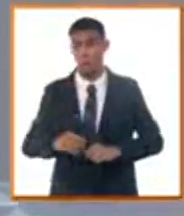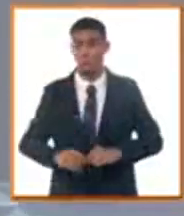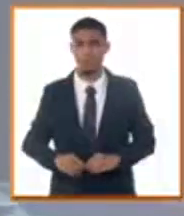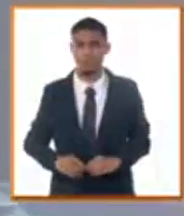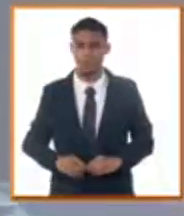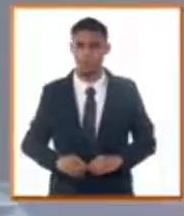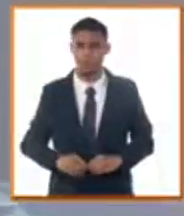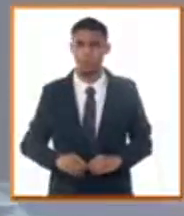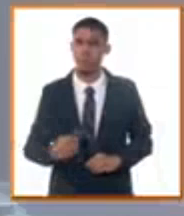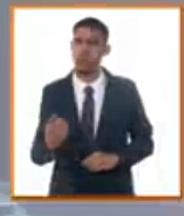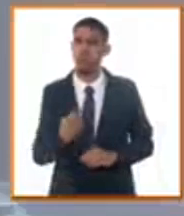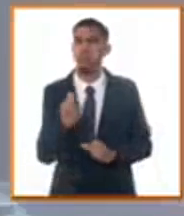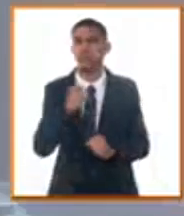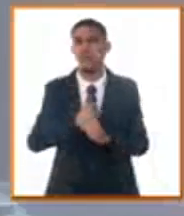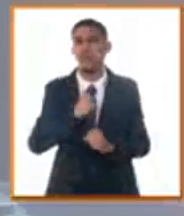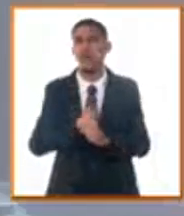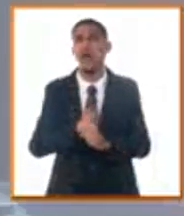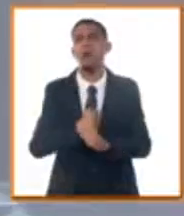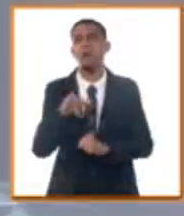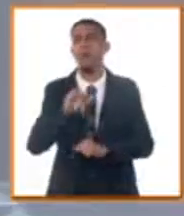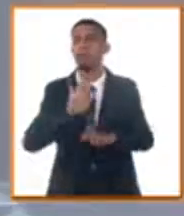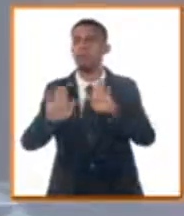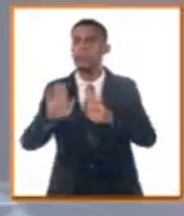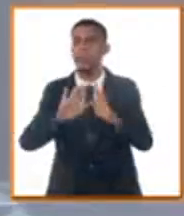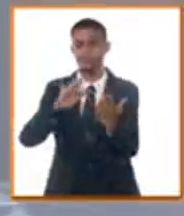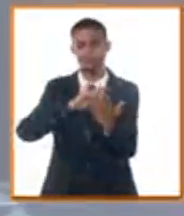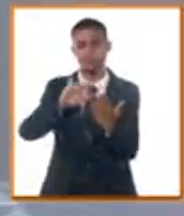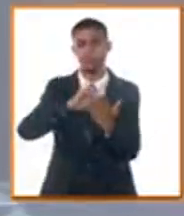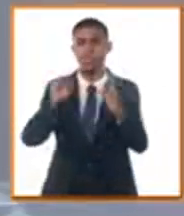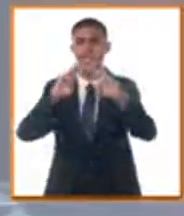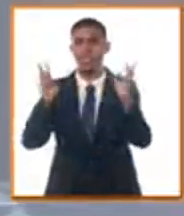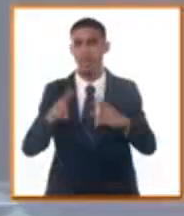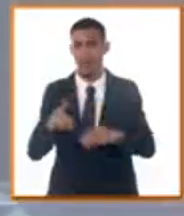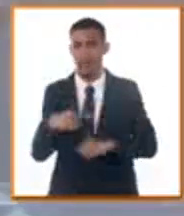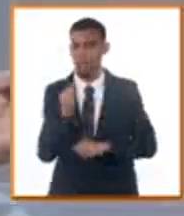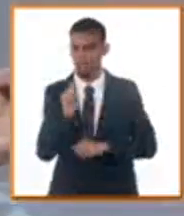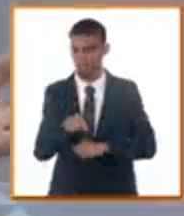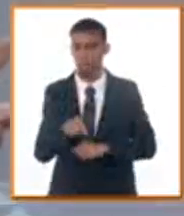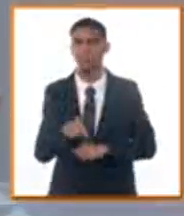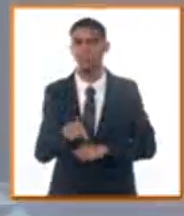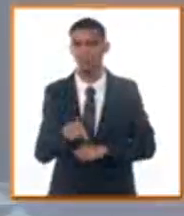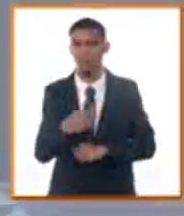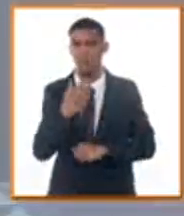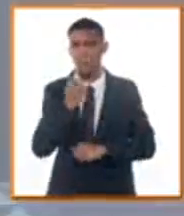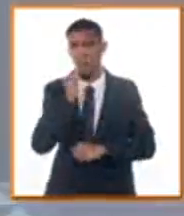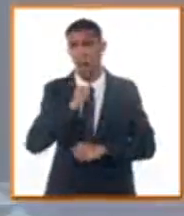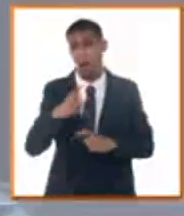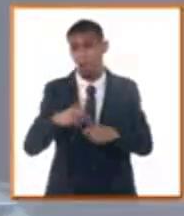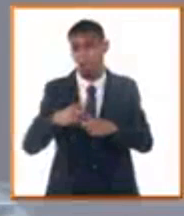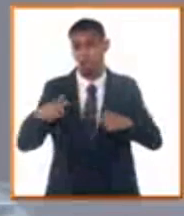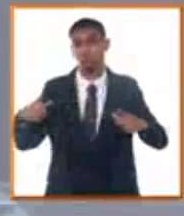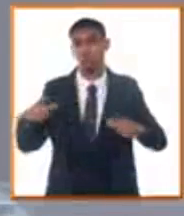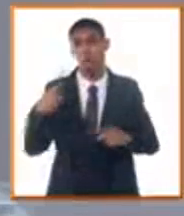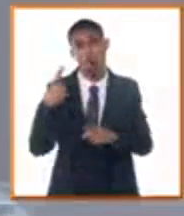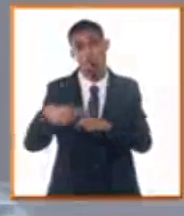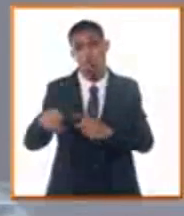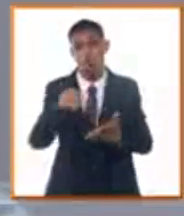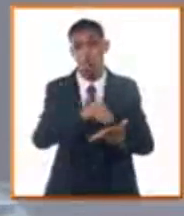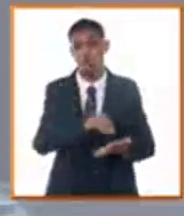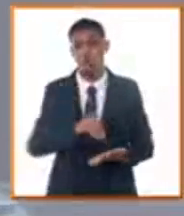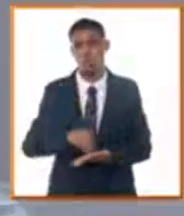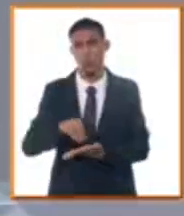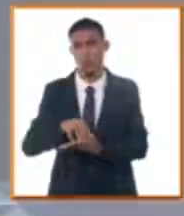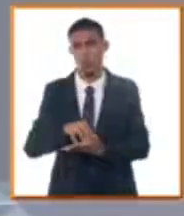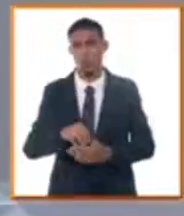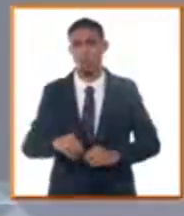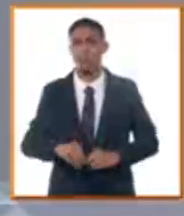Trabajamos en las tiendas virtuales, hoy en un empeño también de ampliarlo, no solo a las que ya existen de las propias cadenas de tiendas, sino en nuestros